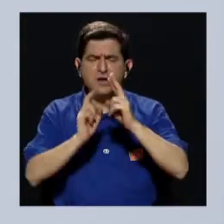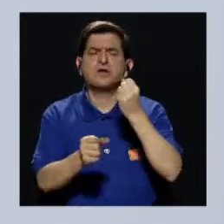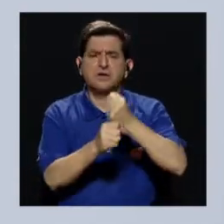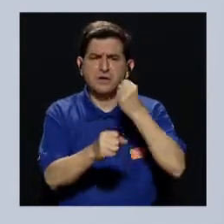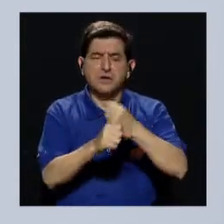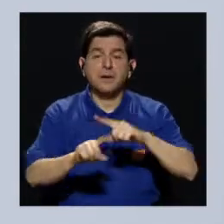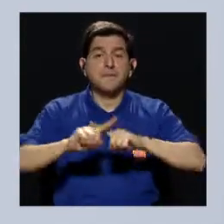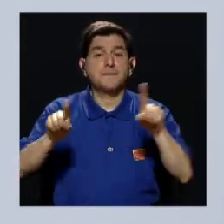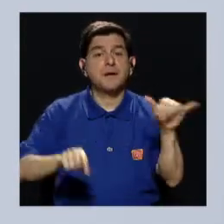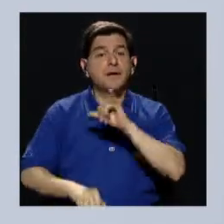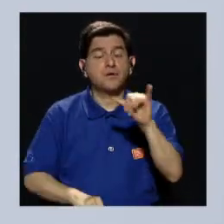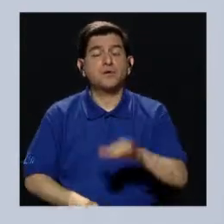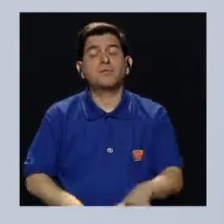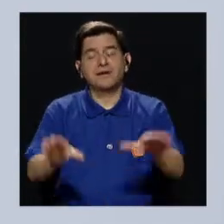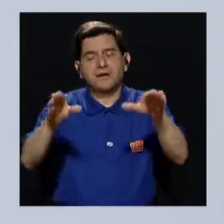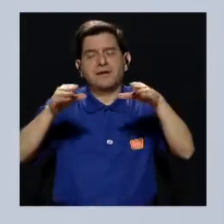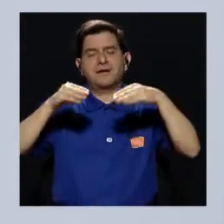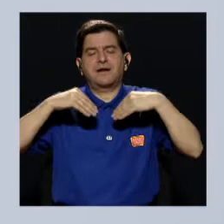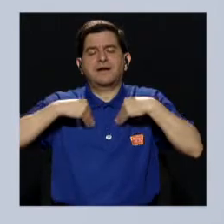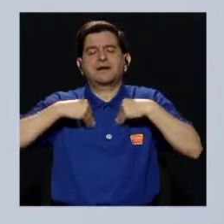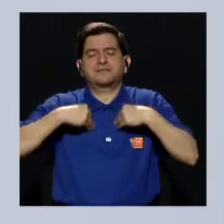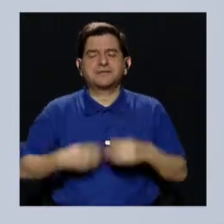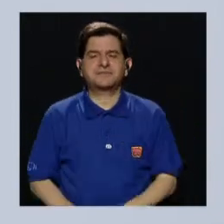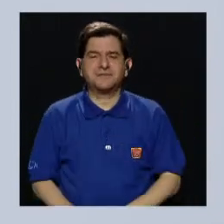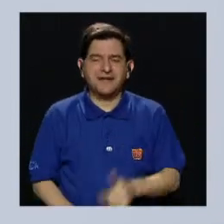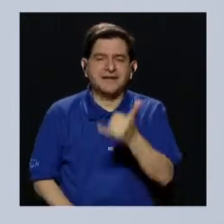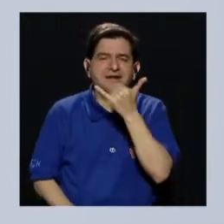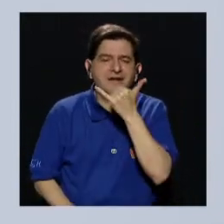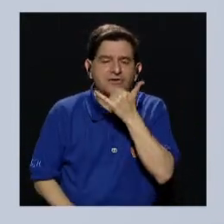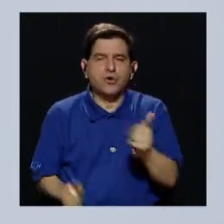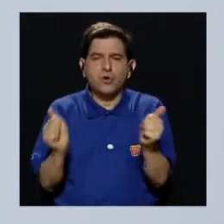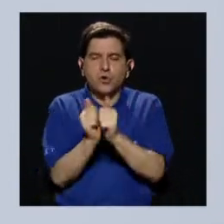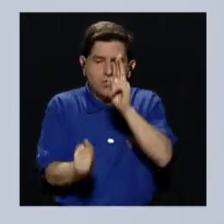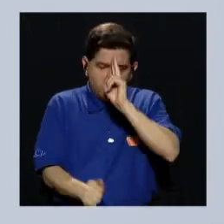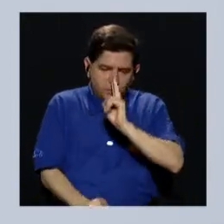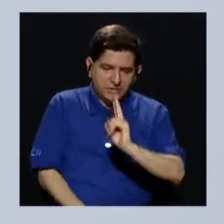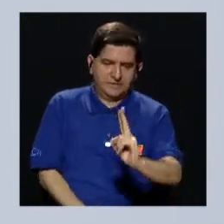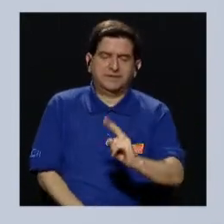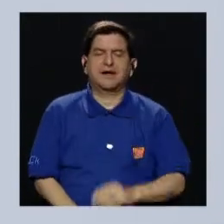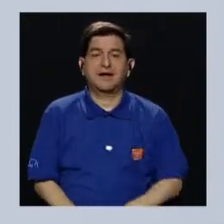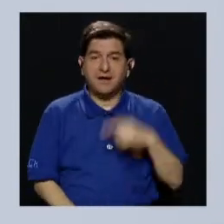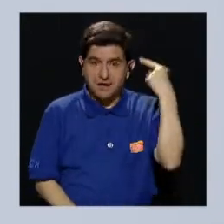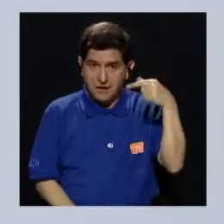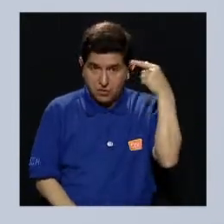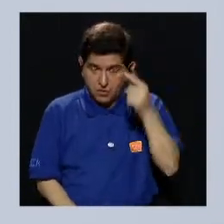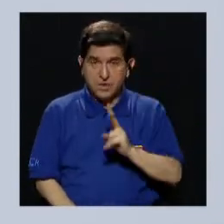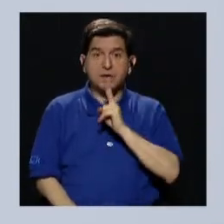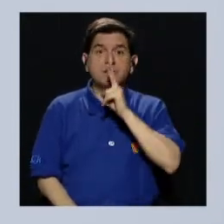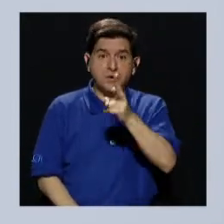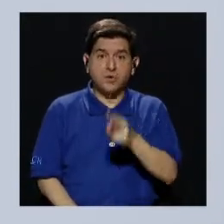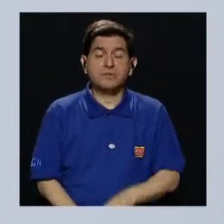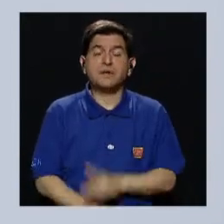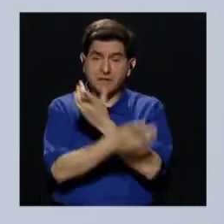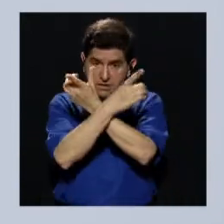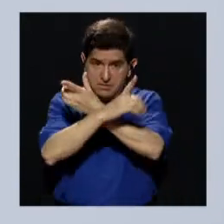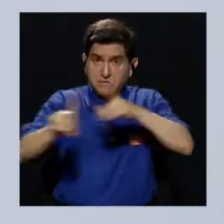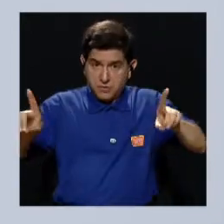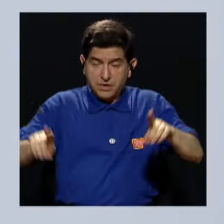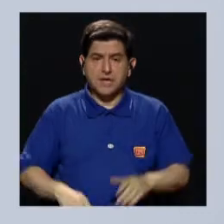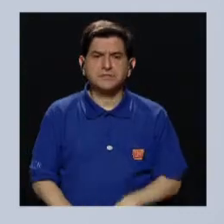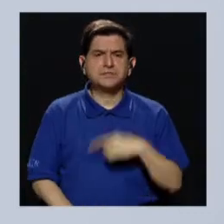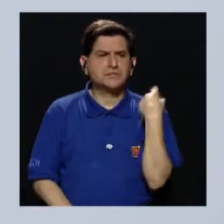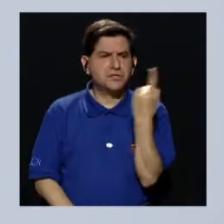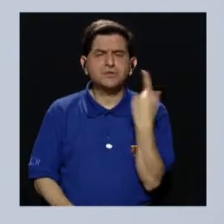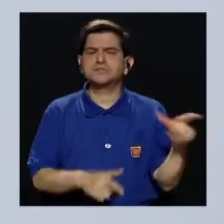de sus obras pero deberá también saber reconocer con humildad sus yerros un gobierno verdaderamente democrático